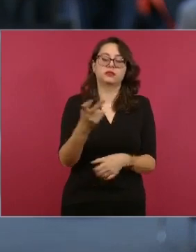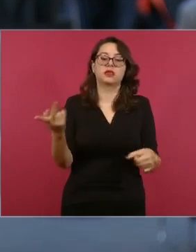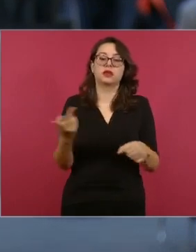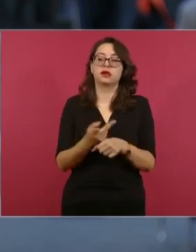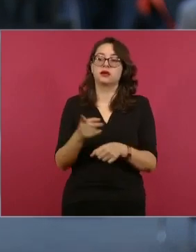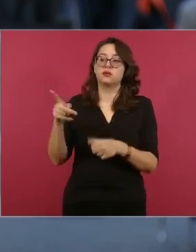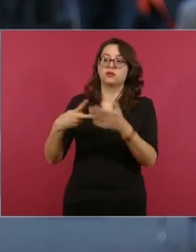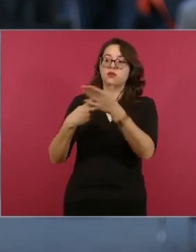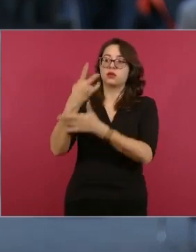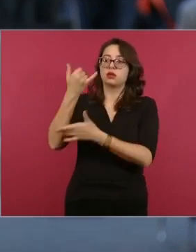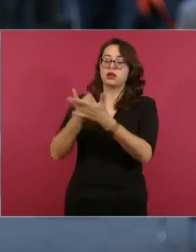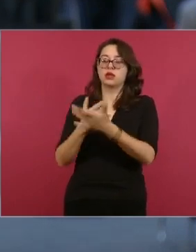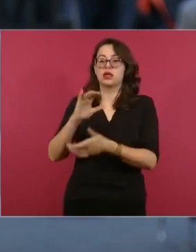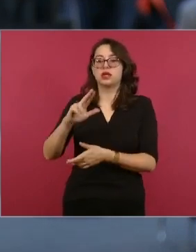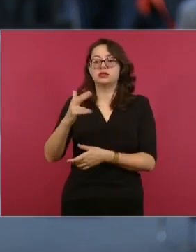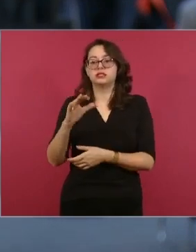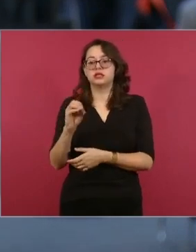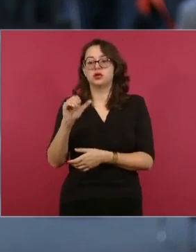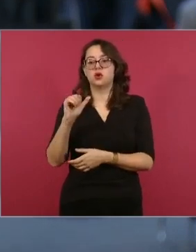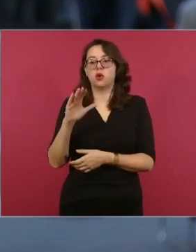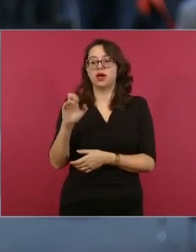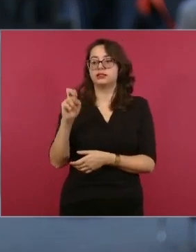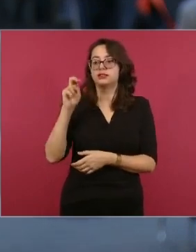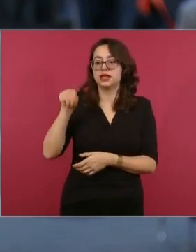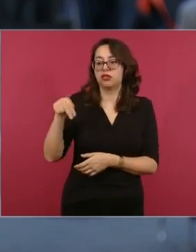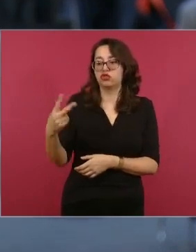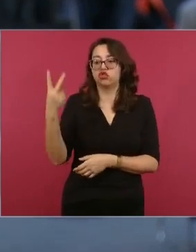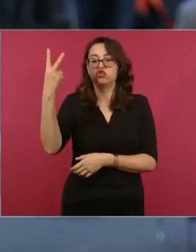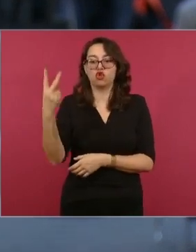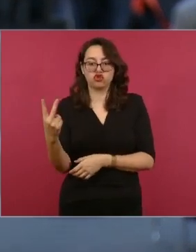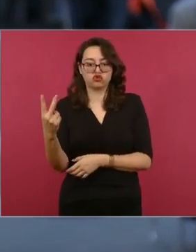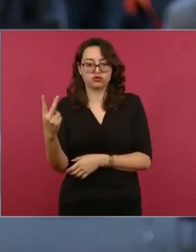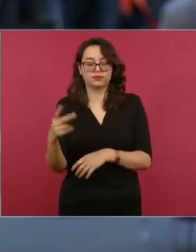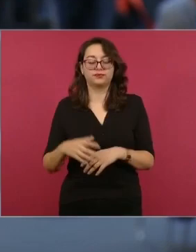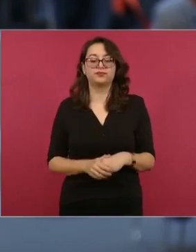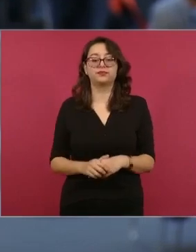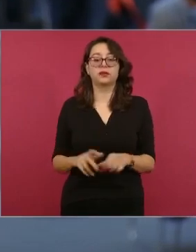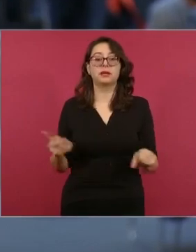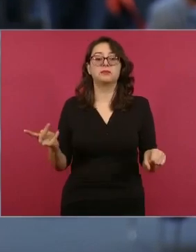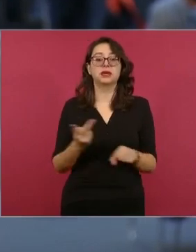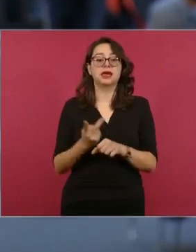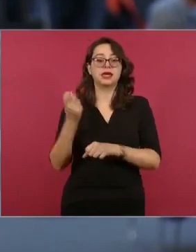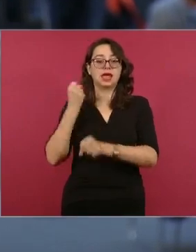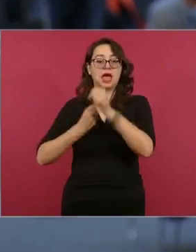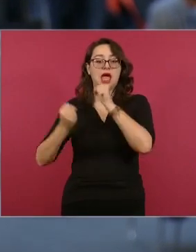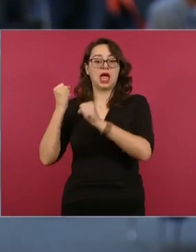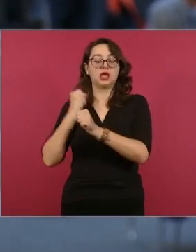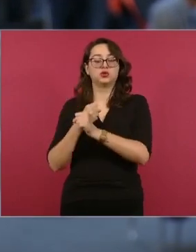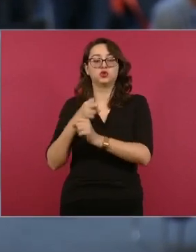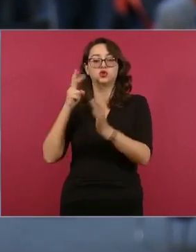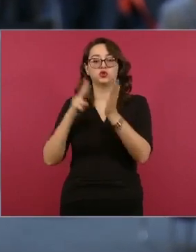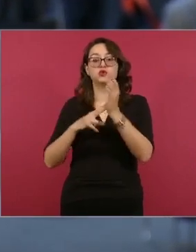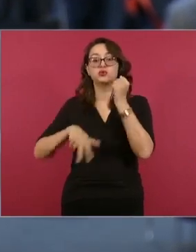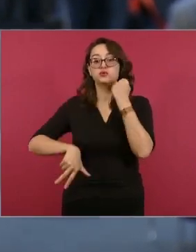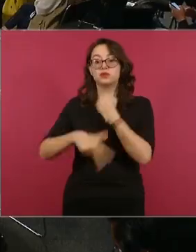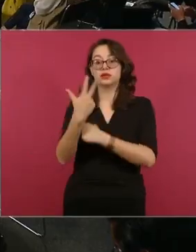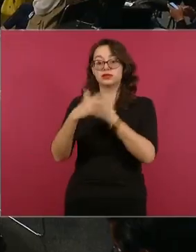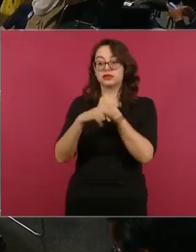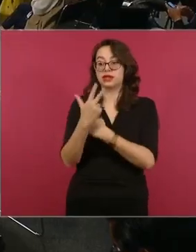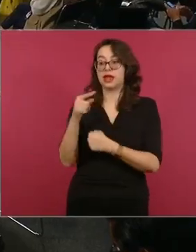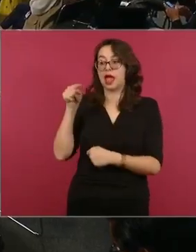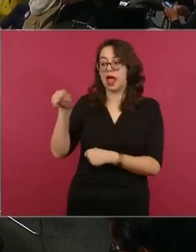2. Bueno, pues como antecedente, en el 2013 comenzaron los trabajos de construcción de